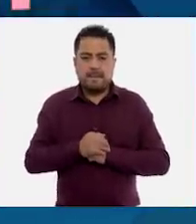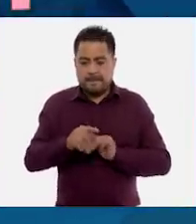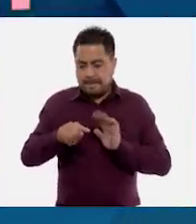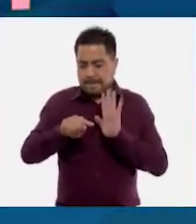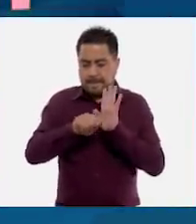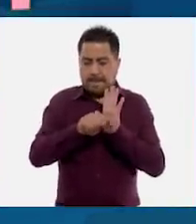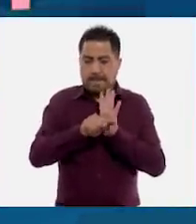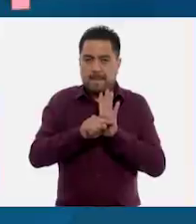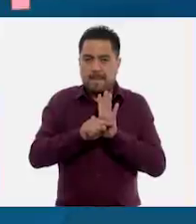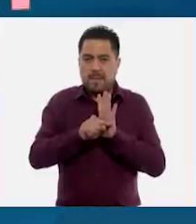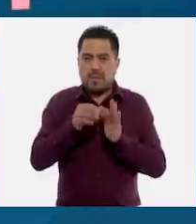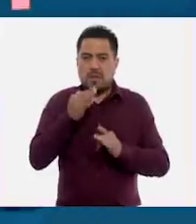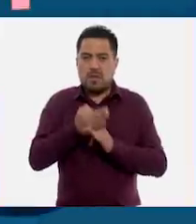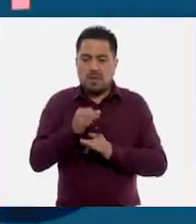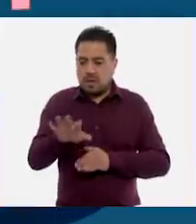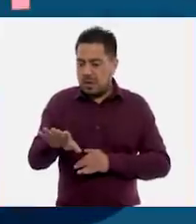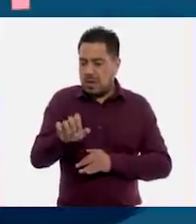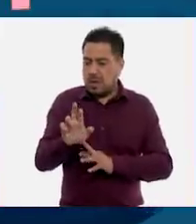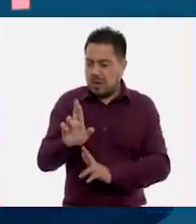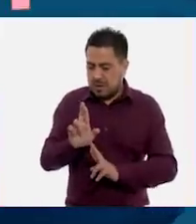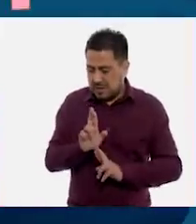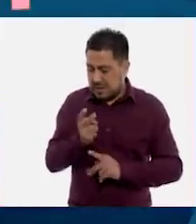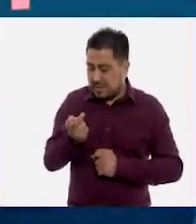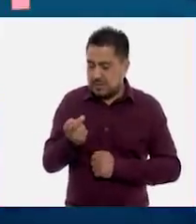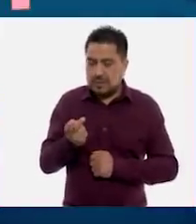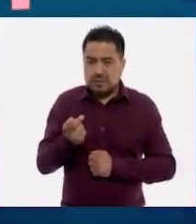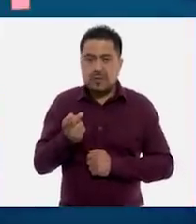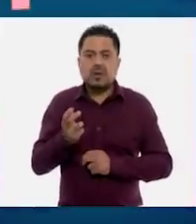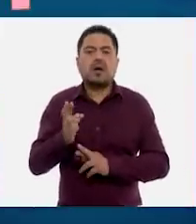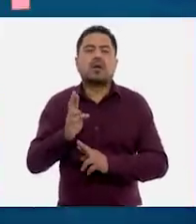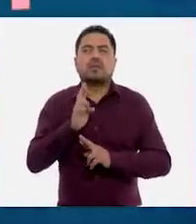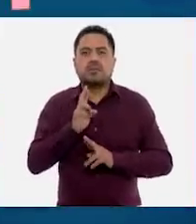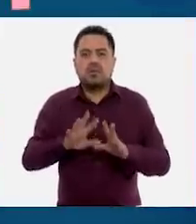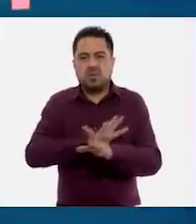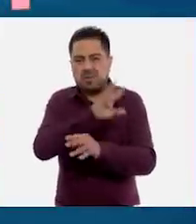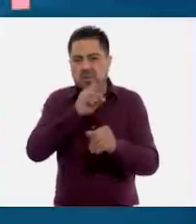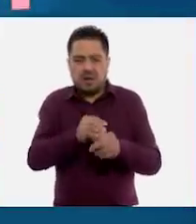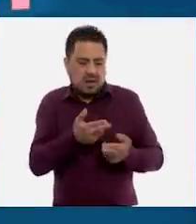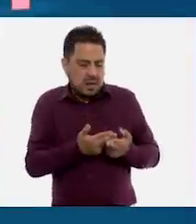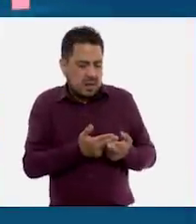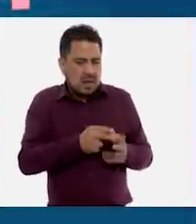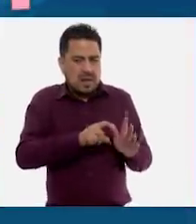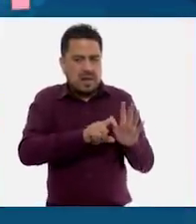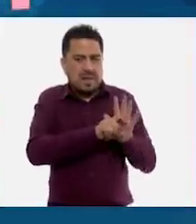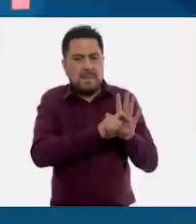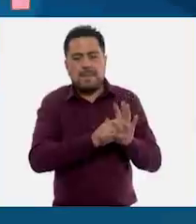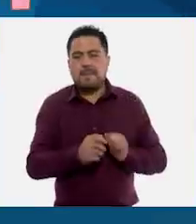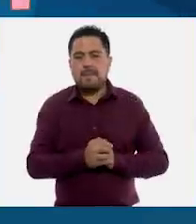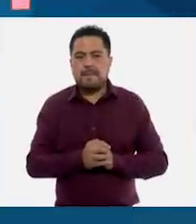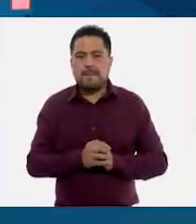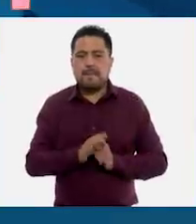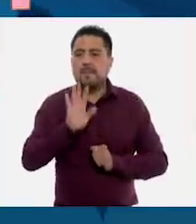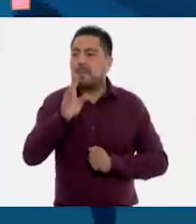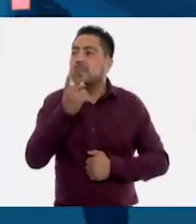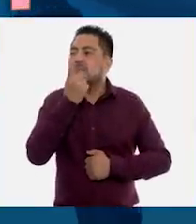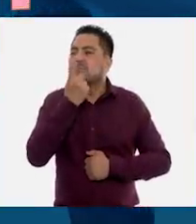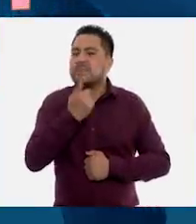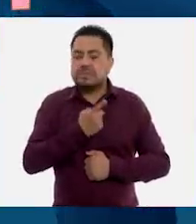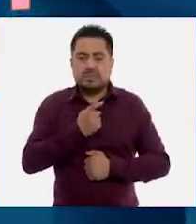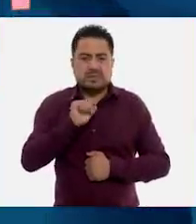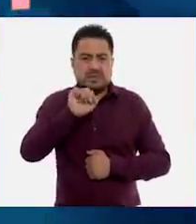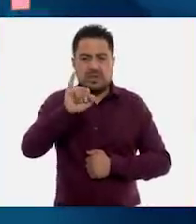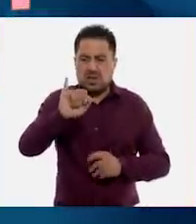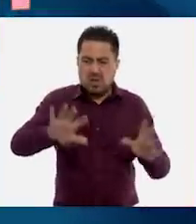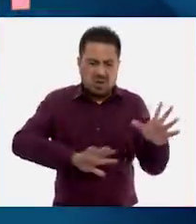el producto que acabo de obtener y eso me da el residuo. A ver, mira, dime si